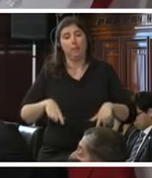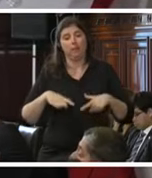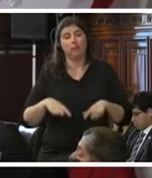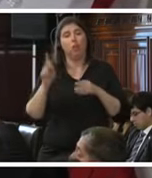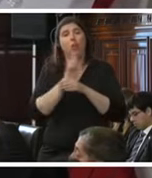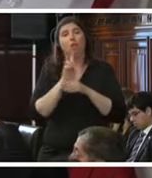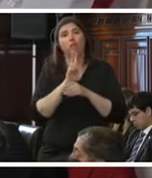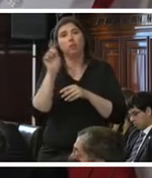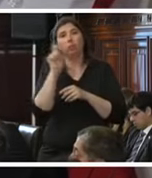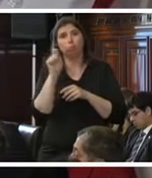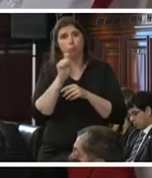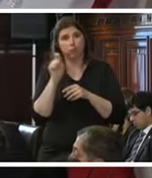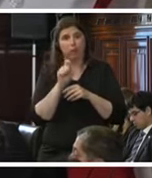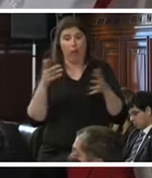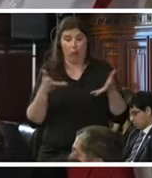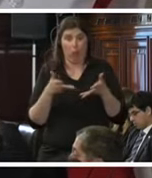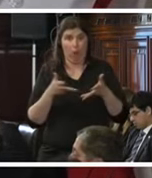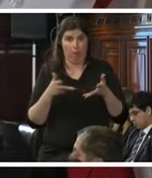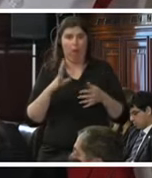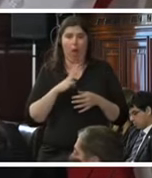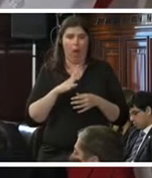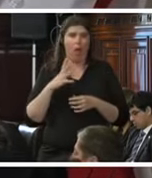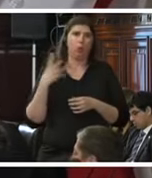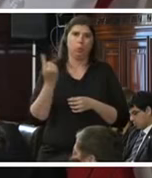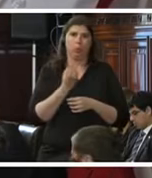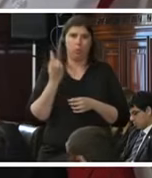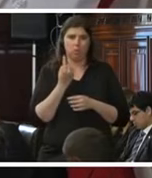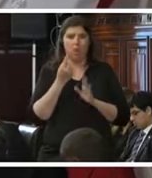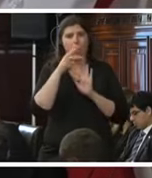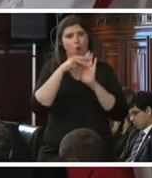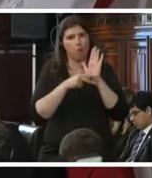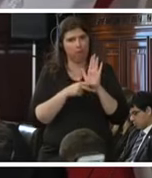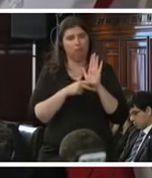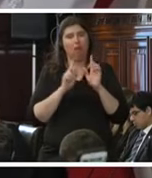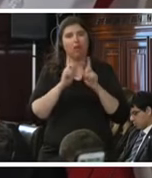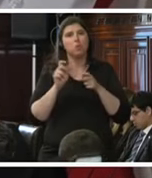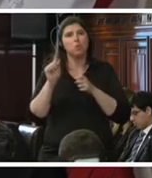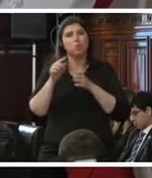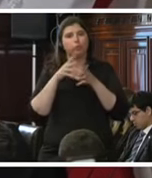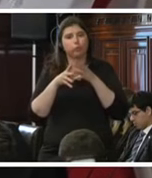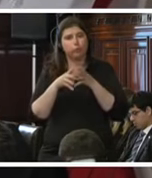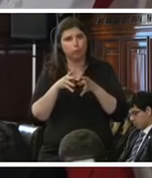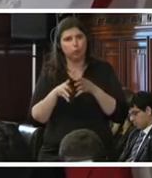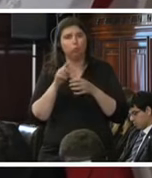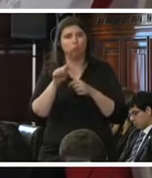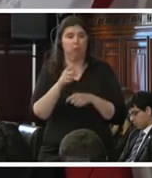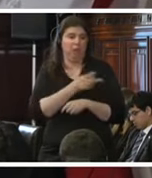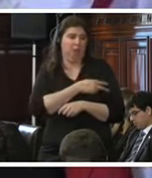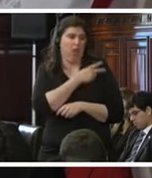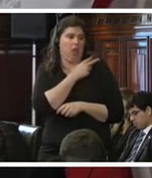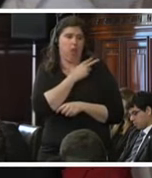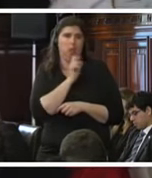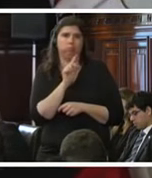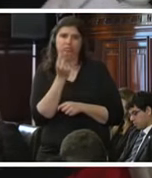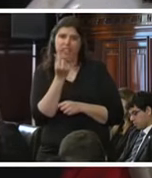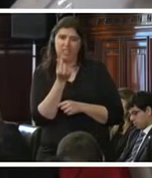Pública actualmente goza de una autonomía normativa y funcional, así como de autarquía financiera en la administración de